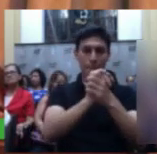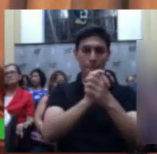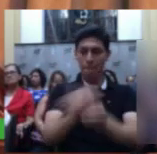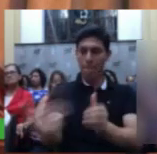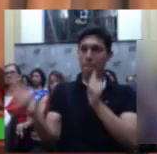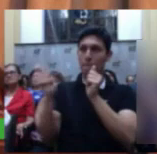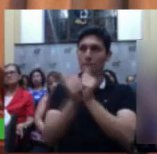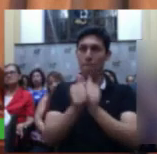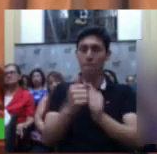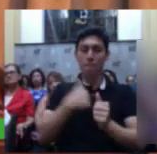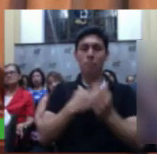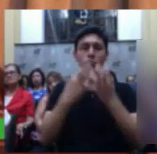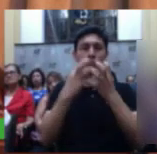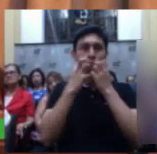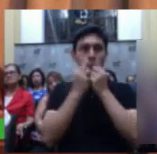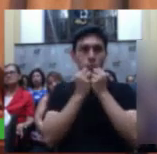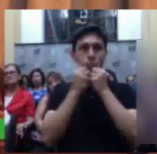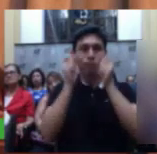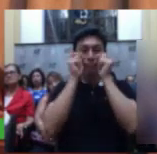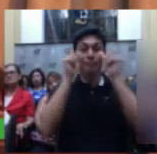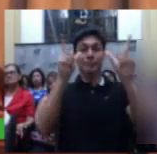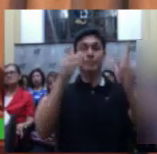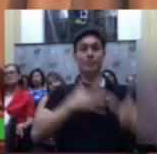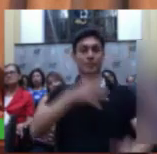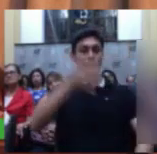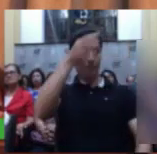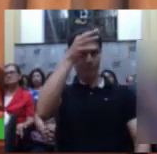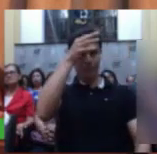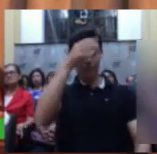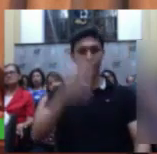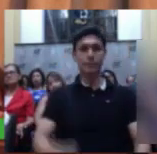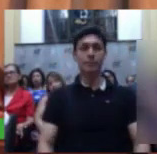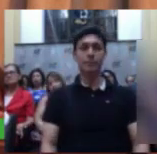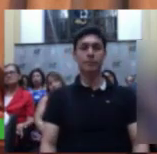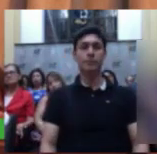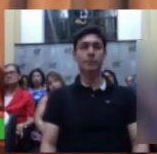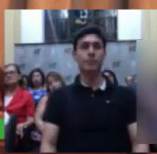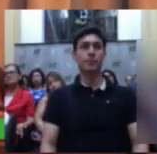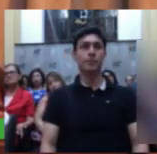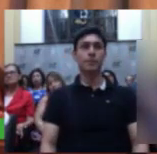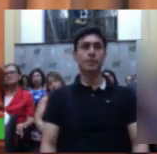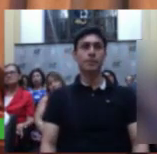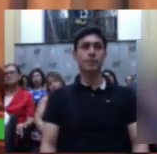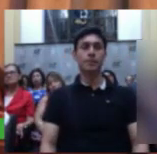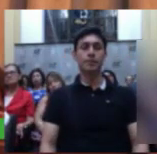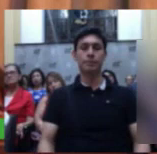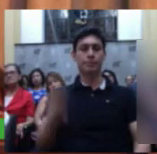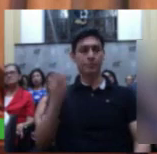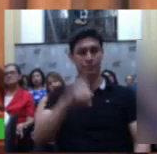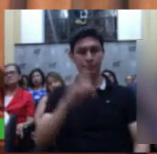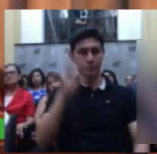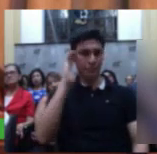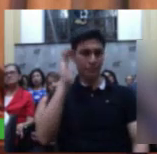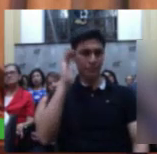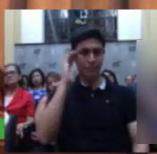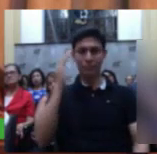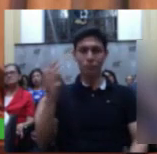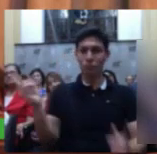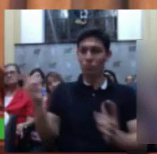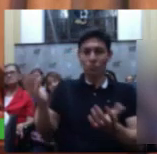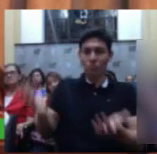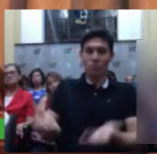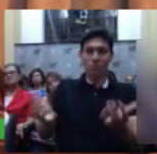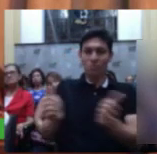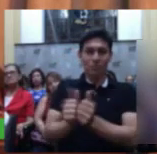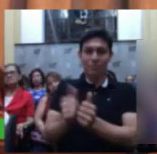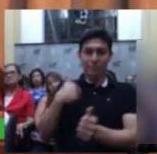conmigo el cariño y admiración por mi papá. Y si bien ya no se encuentra físicamente con nosotros,